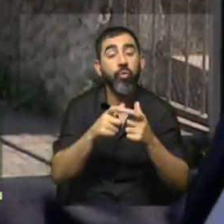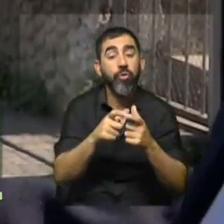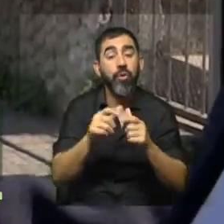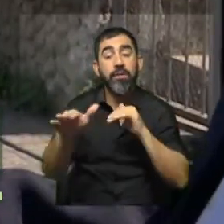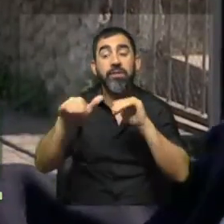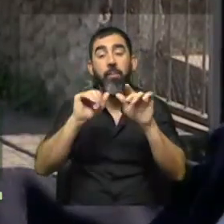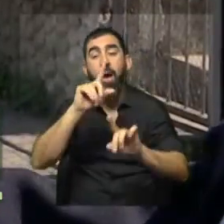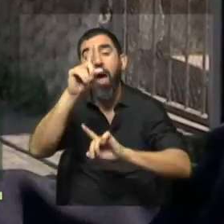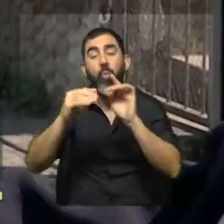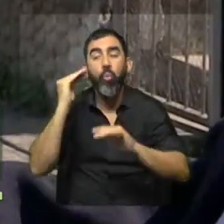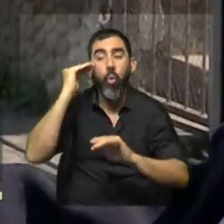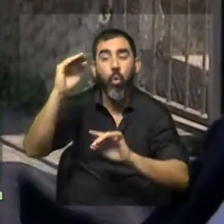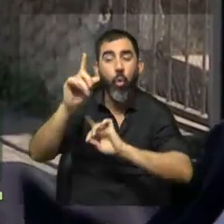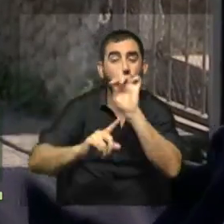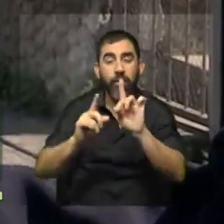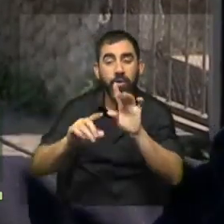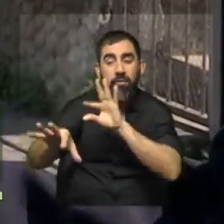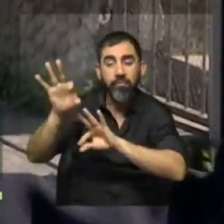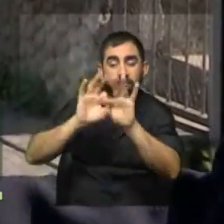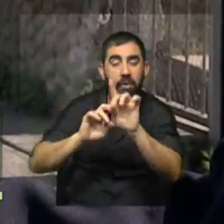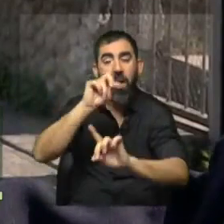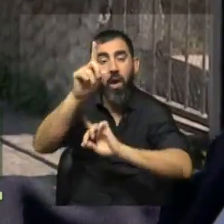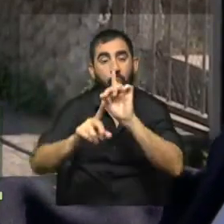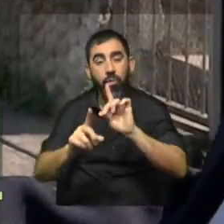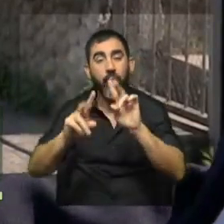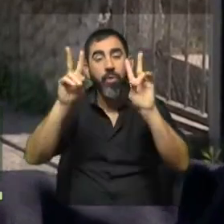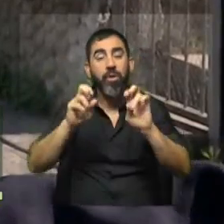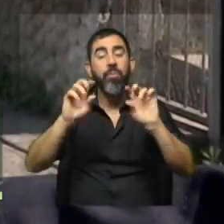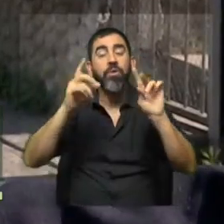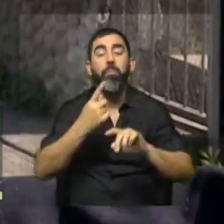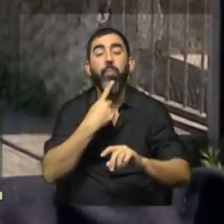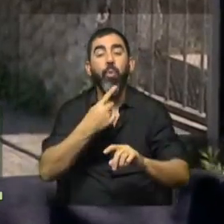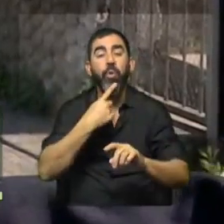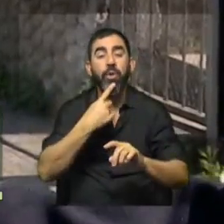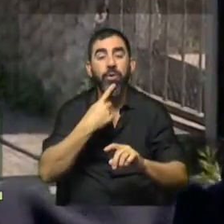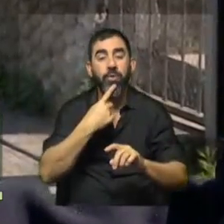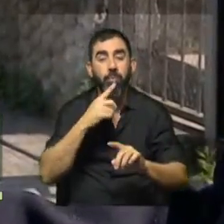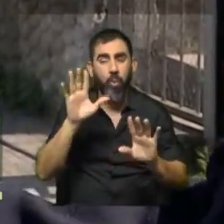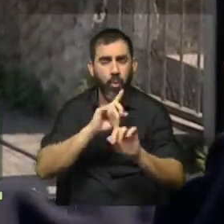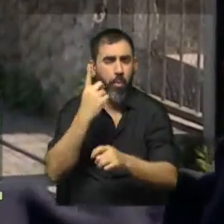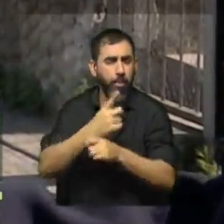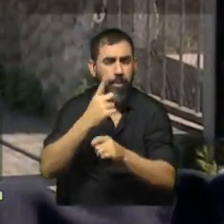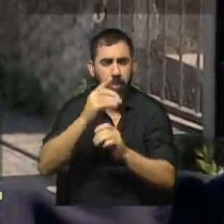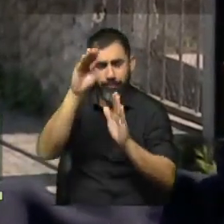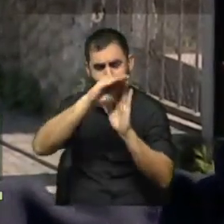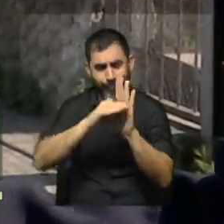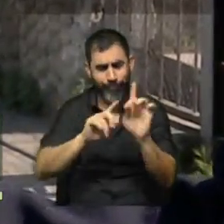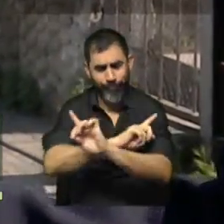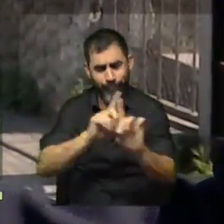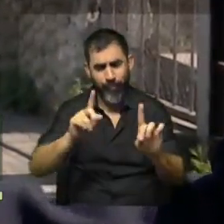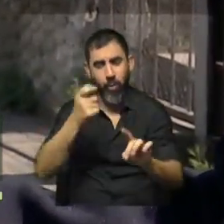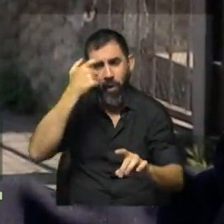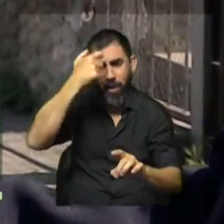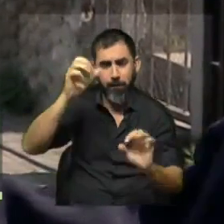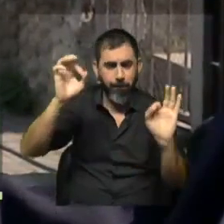llamando a determinados docentes sin una designación directa debido a cuestiones puramente políticas, porque ni siquiera son los primeros en los escalafones o